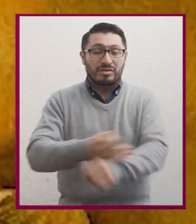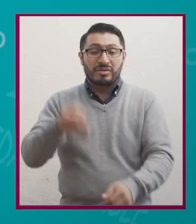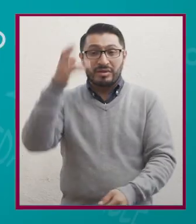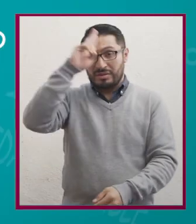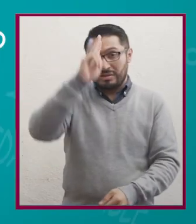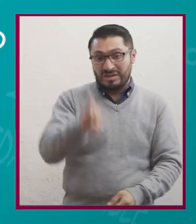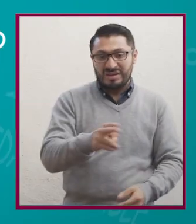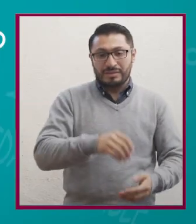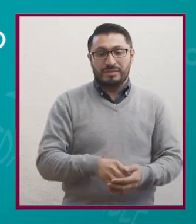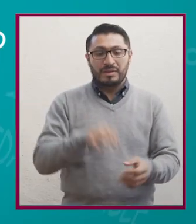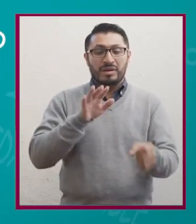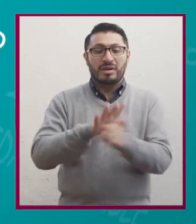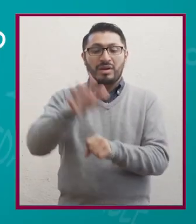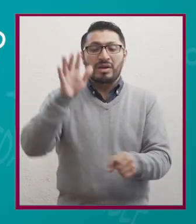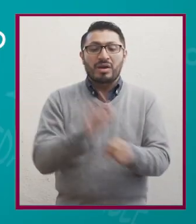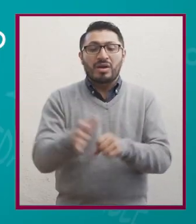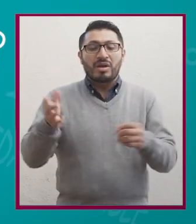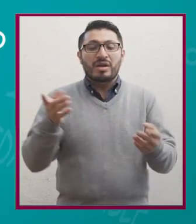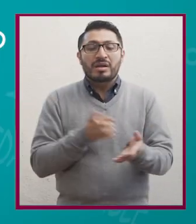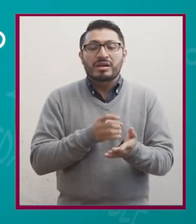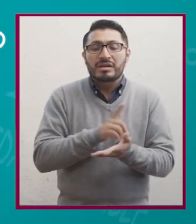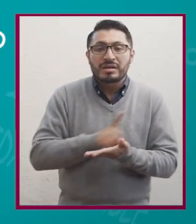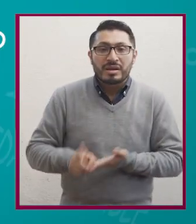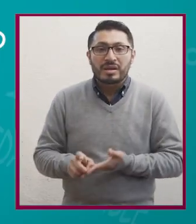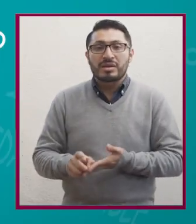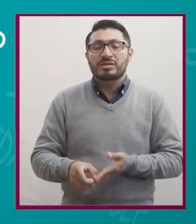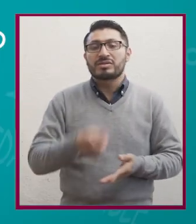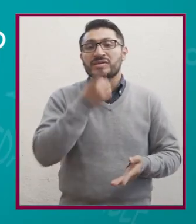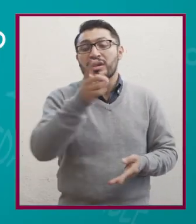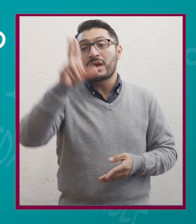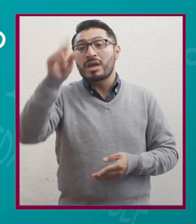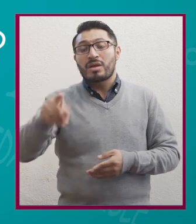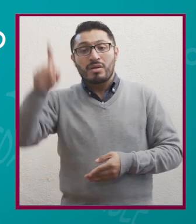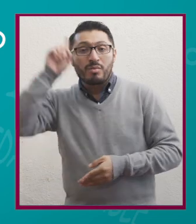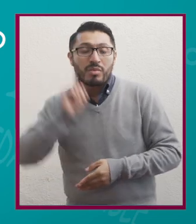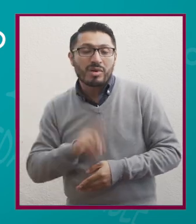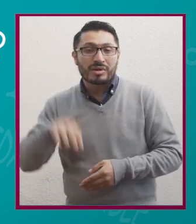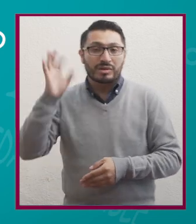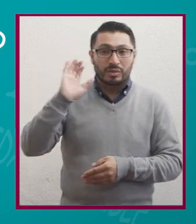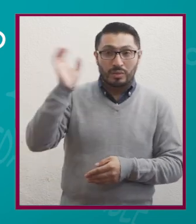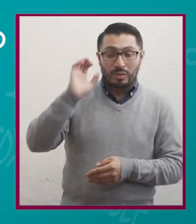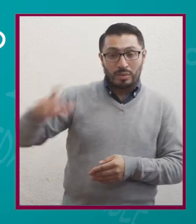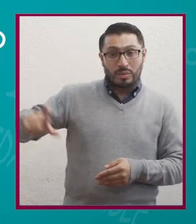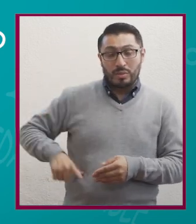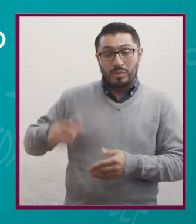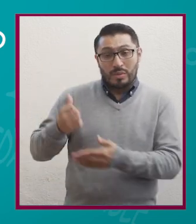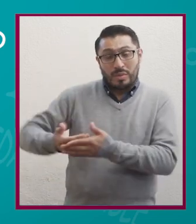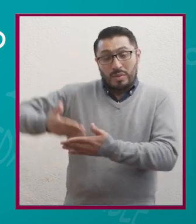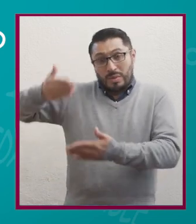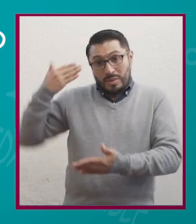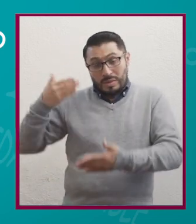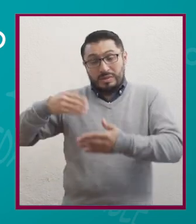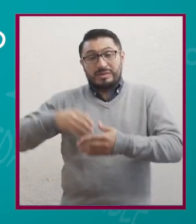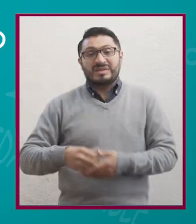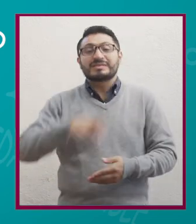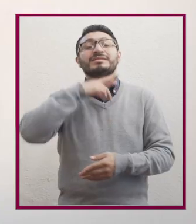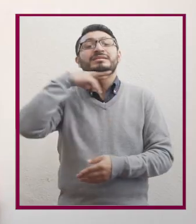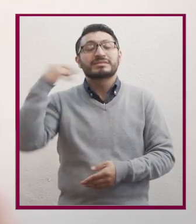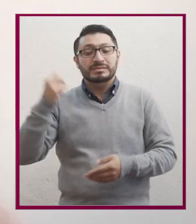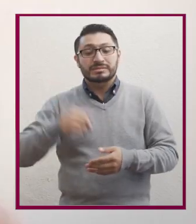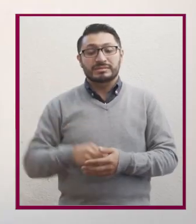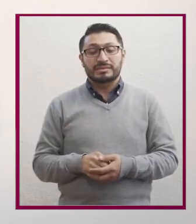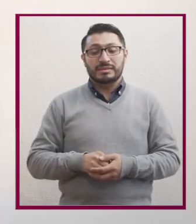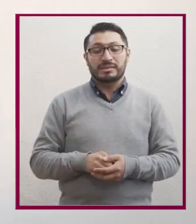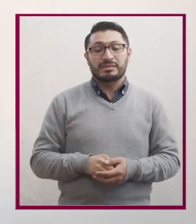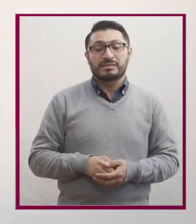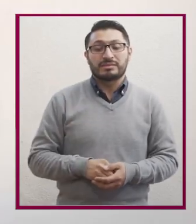prohibir. ¿Cuáles fueron algunos de los derechos que se le negaron a las mujeres durante la monarquía, la república y el imperio romano? Y a mí